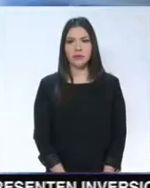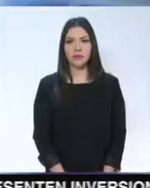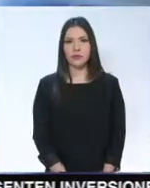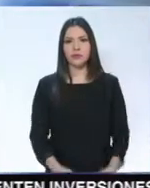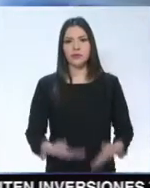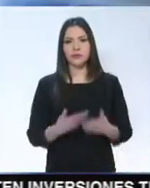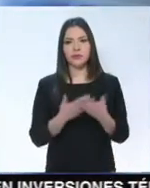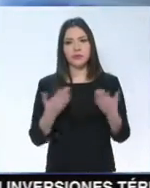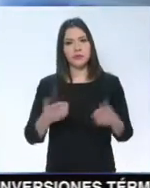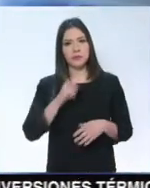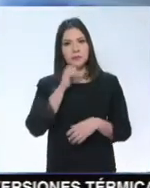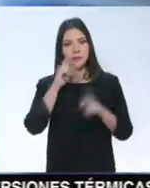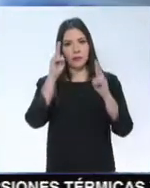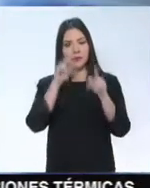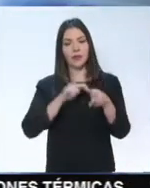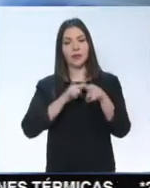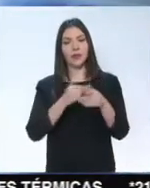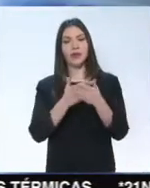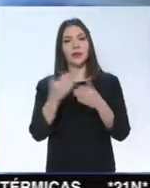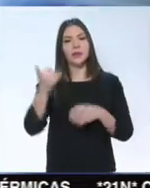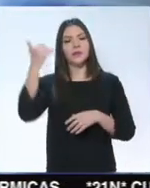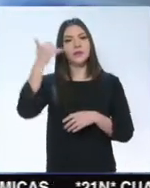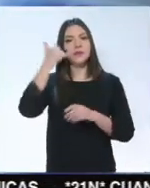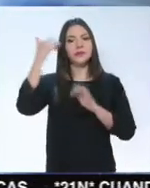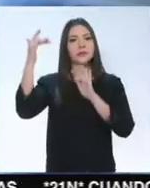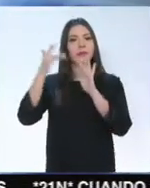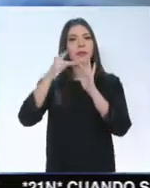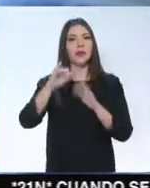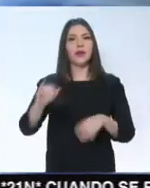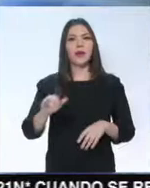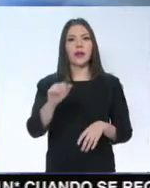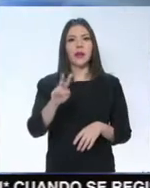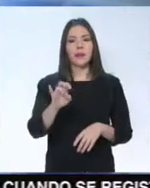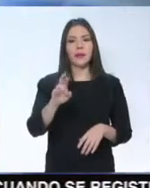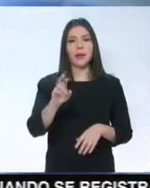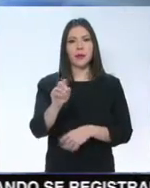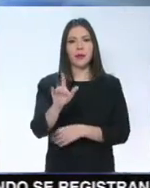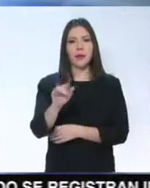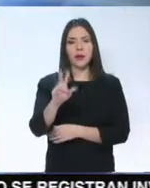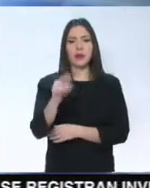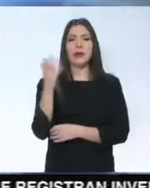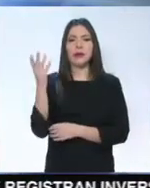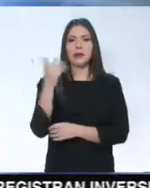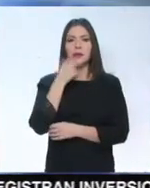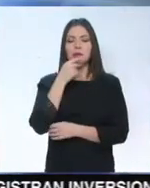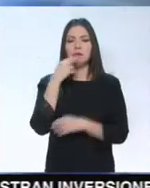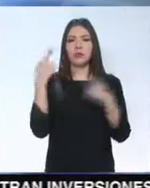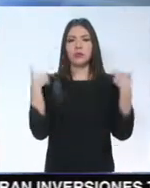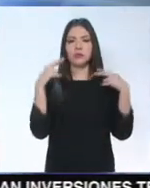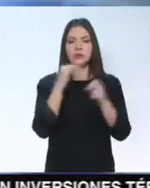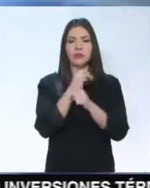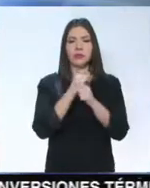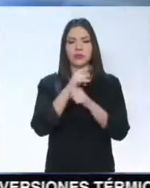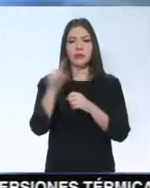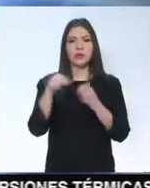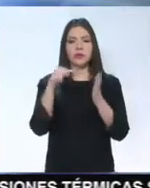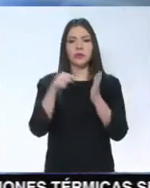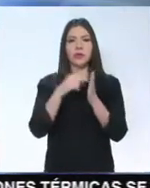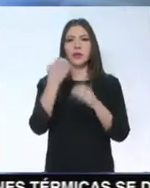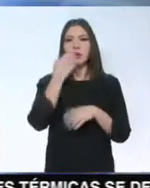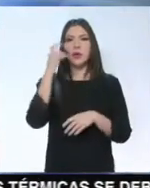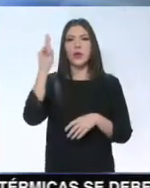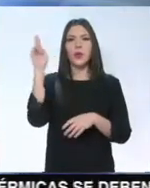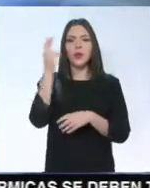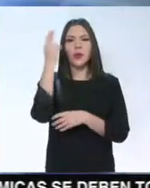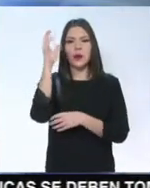Bueno, y continuando con este mismo tema, nos enlazamos vía telefónica con el doctor Javier Oliva Posada. Él es profesor e investigador en la Facultad de Ciencias Sociales de la UNAM. Con él